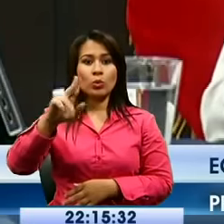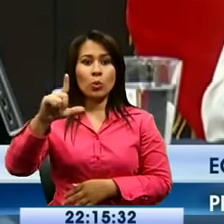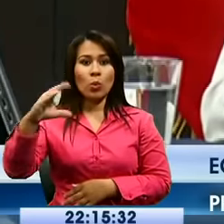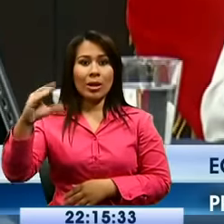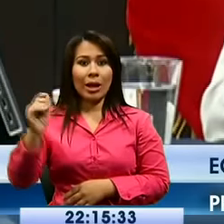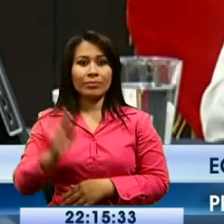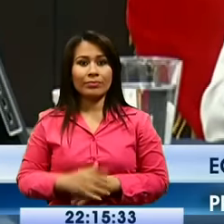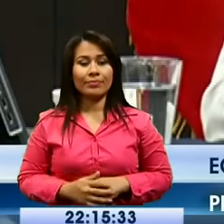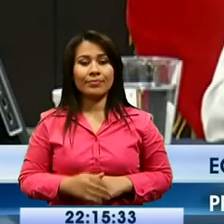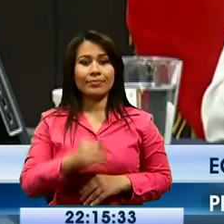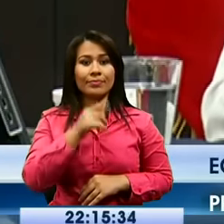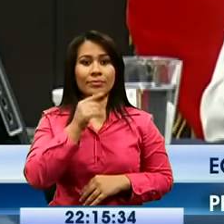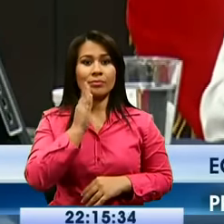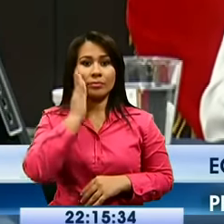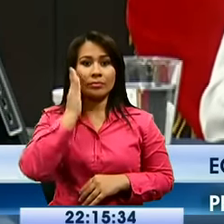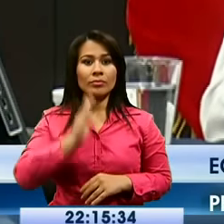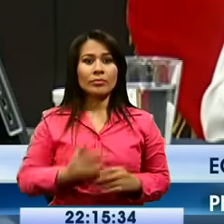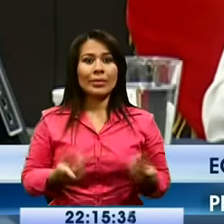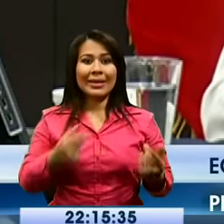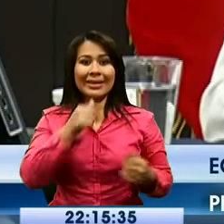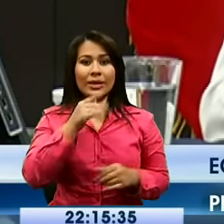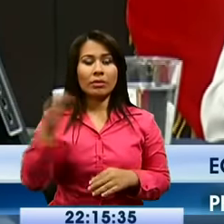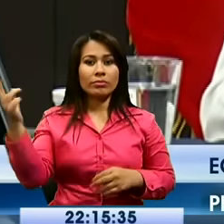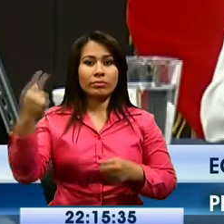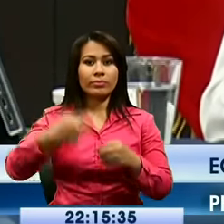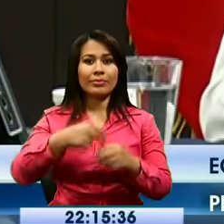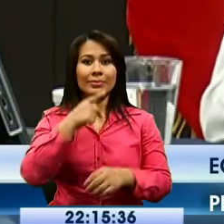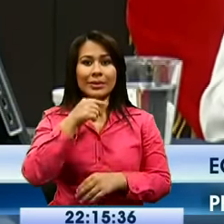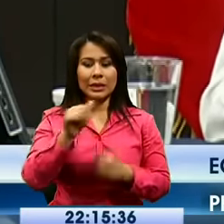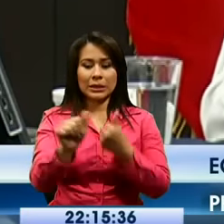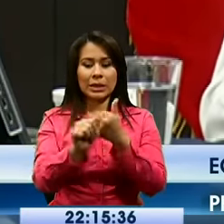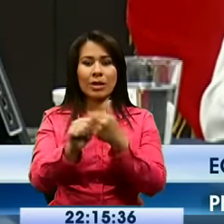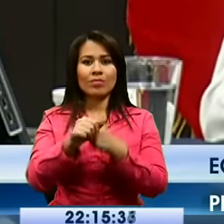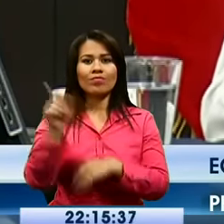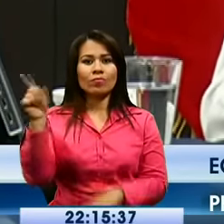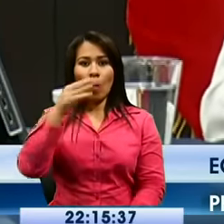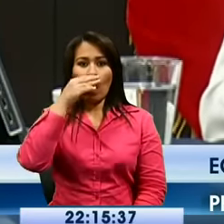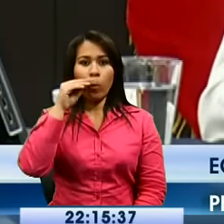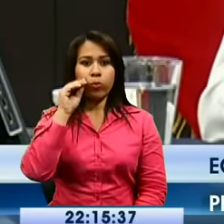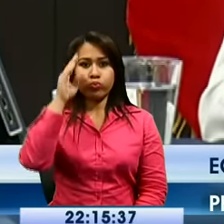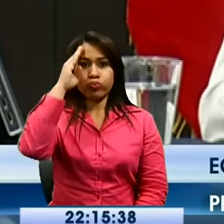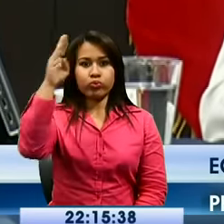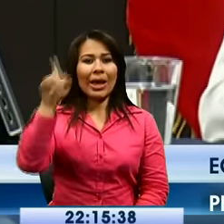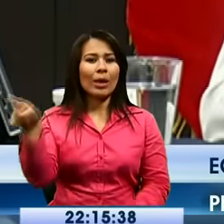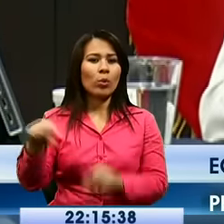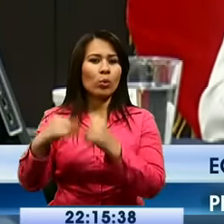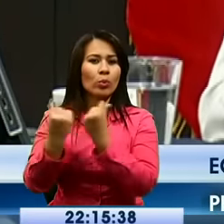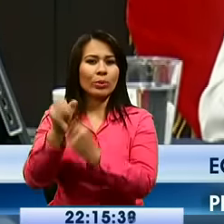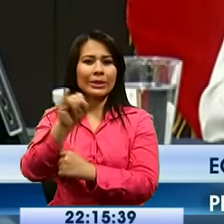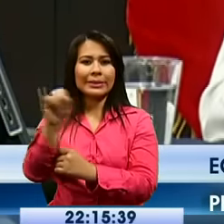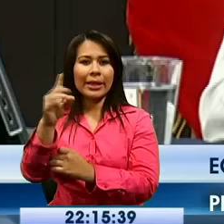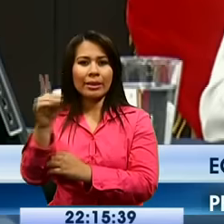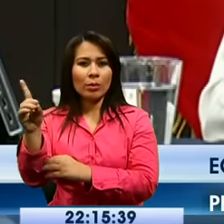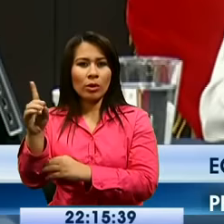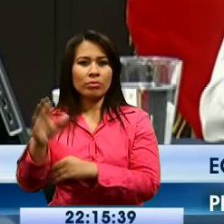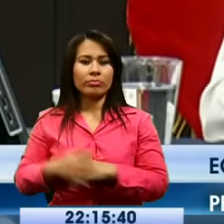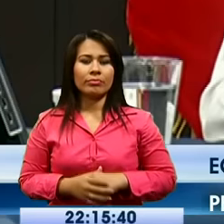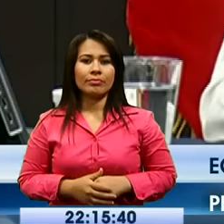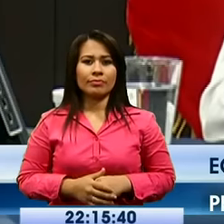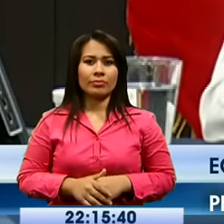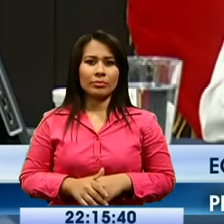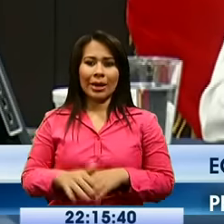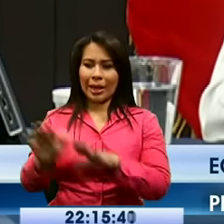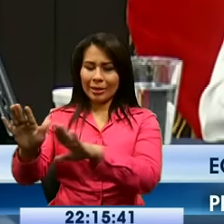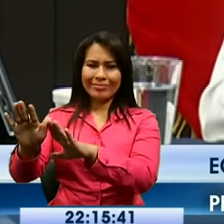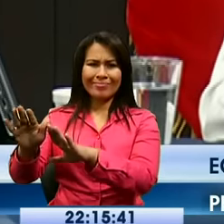el prefecto, que es muy cercano a Yandún, que es muy cercano a Paco Moncayo, a la Izquierda Democrática, el prefecto Herrera. Que lea la